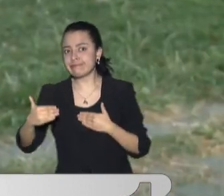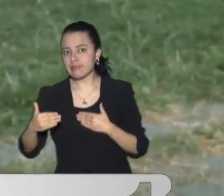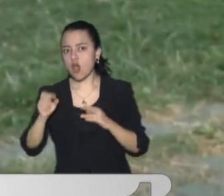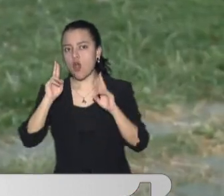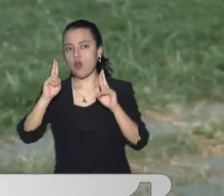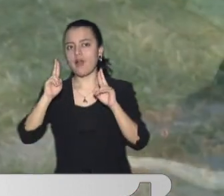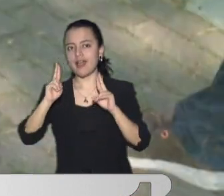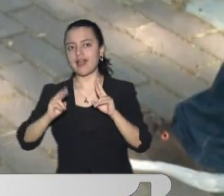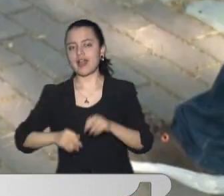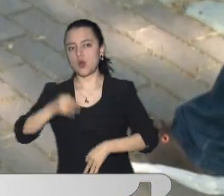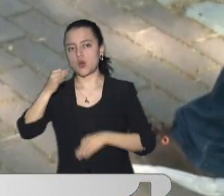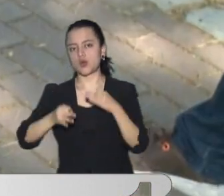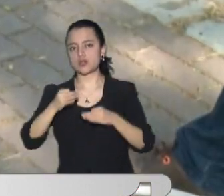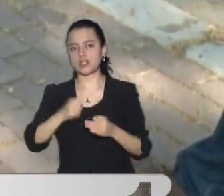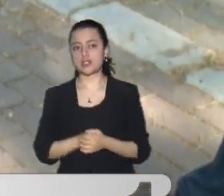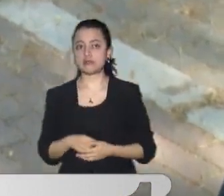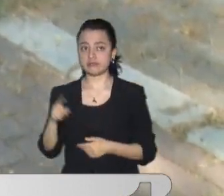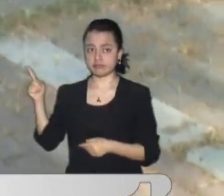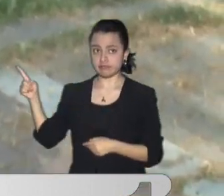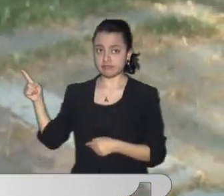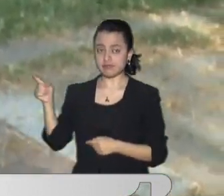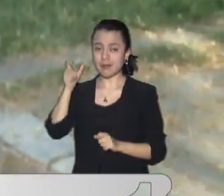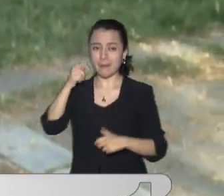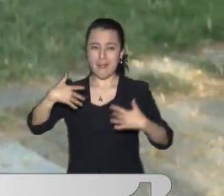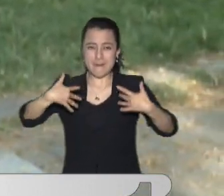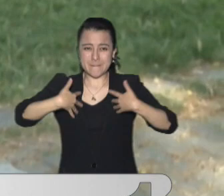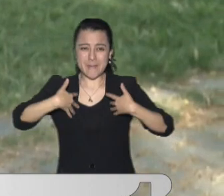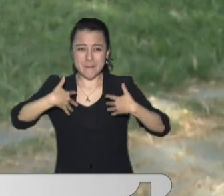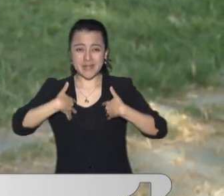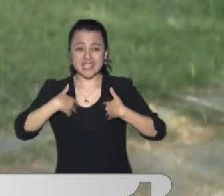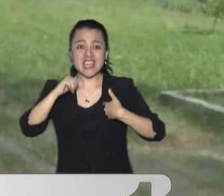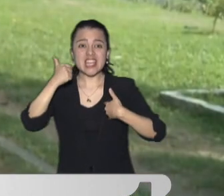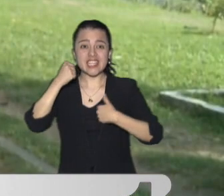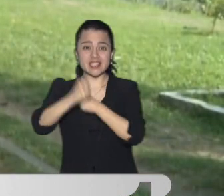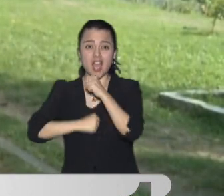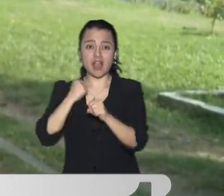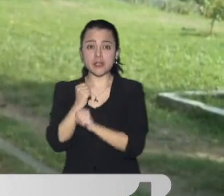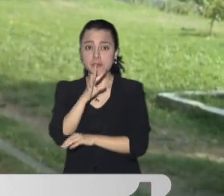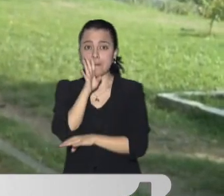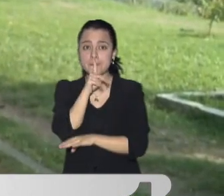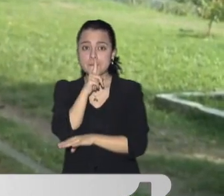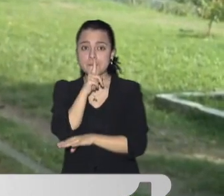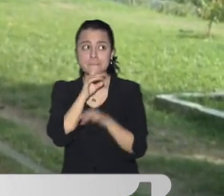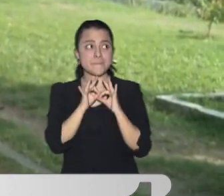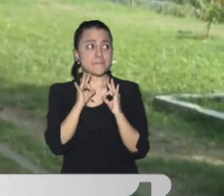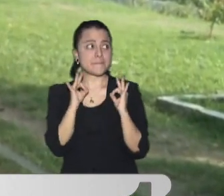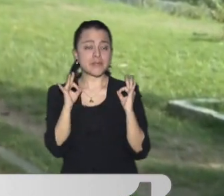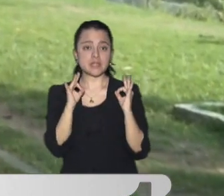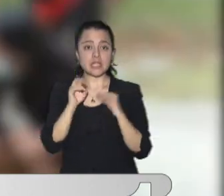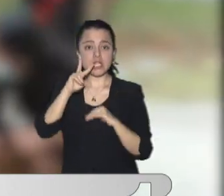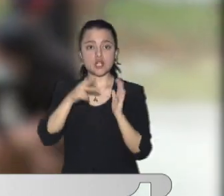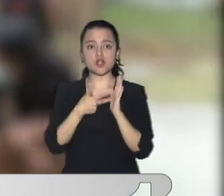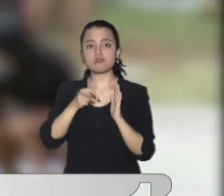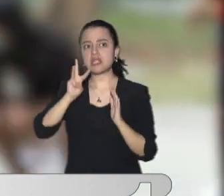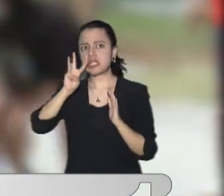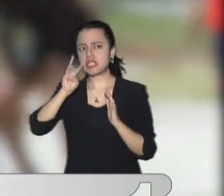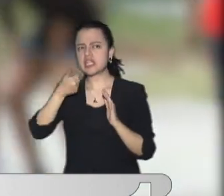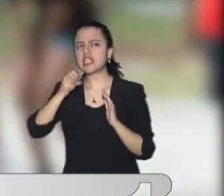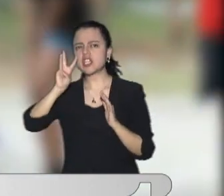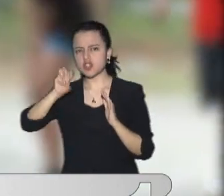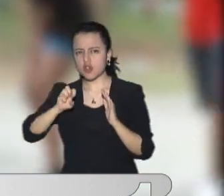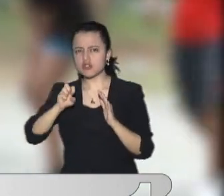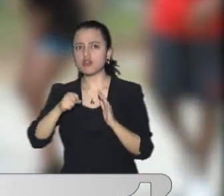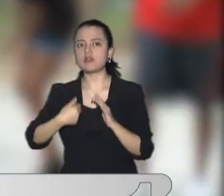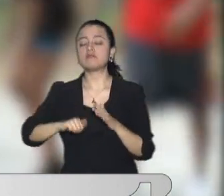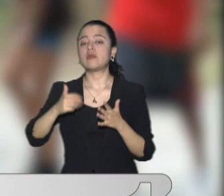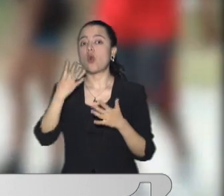víctimas llevaban cerca de 10 años sin denunciar y en 2018 fueron interpuestas 4 demandas en la fiscalía. Algunas evidencias muestran